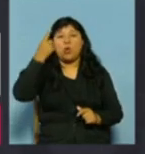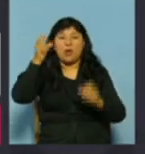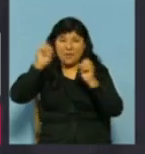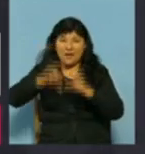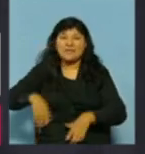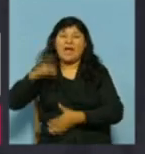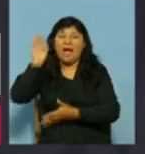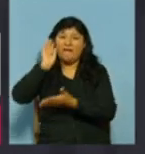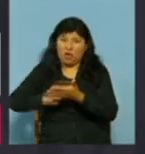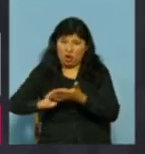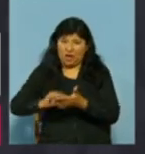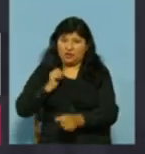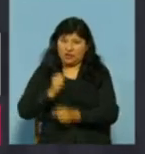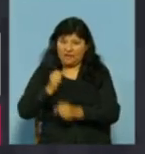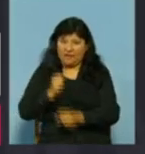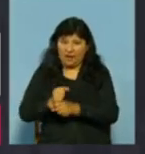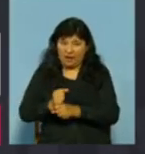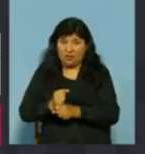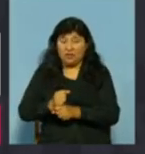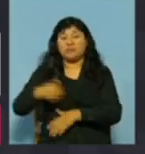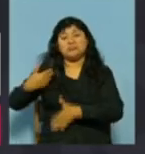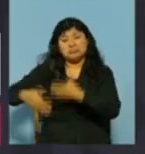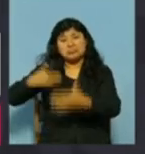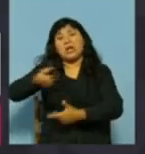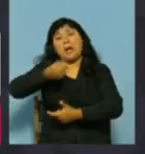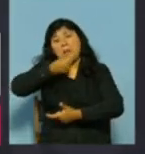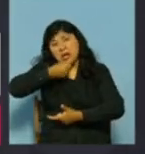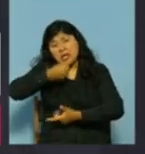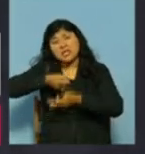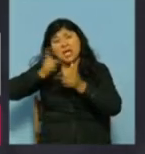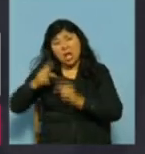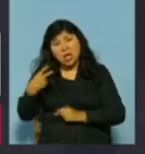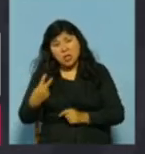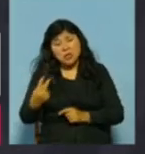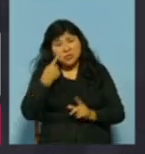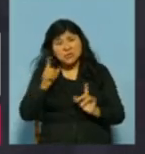visto a un fiscal o a un organismo de la